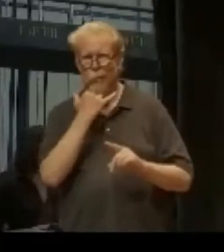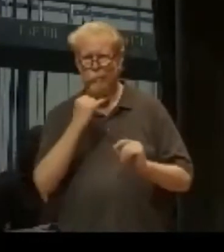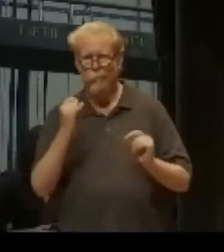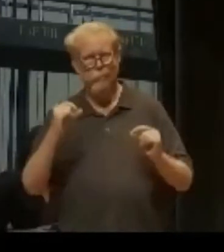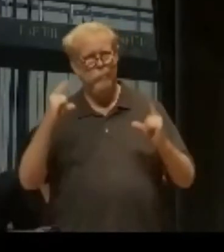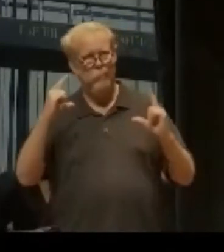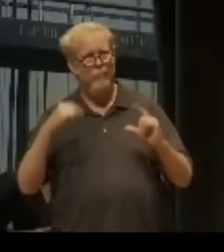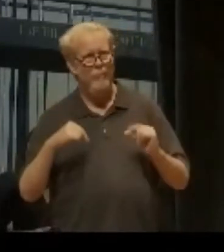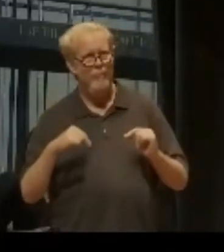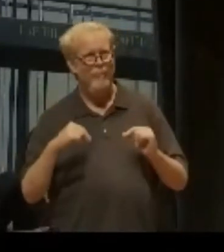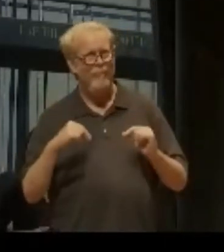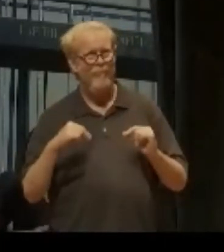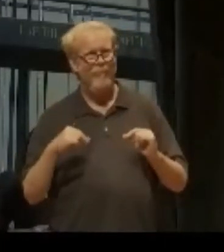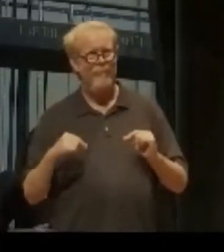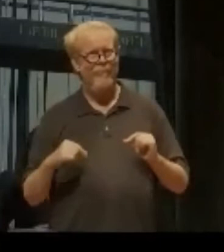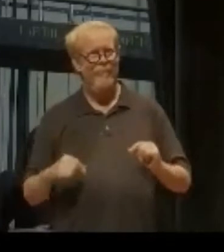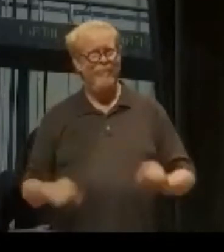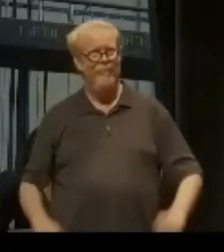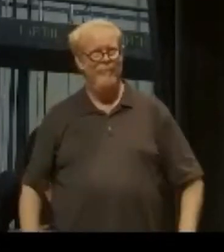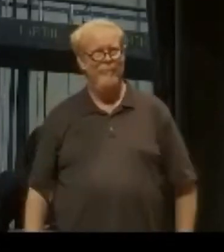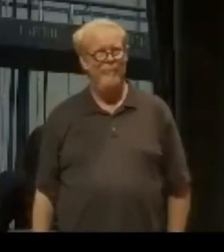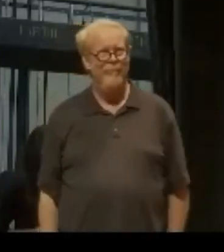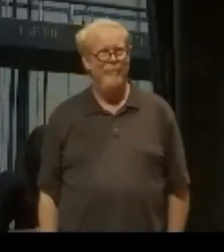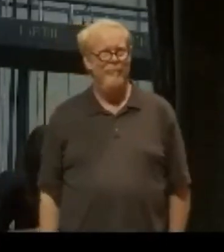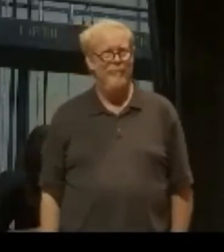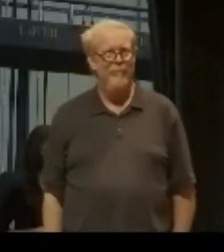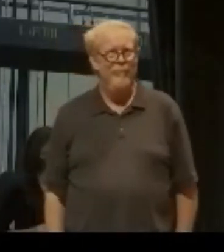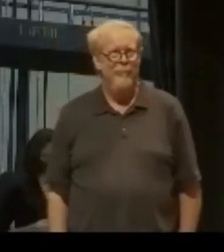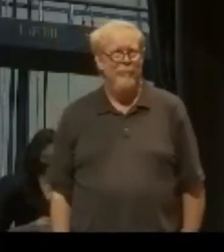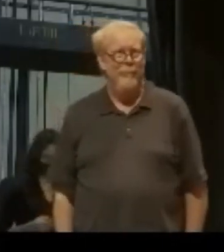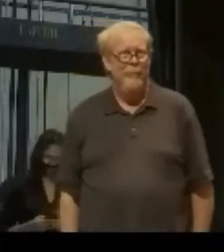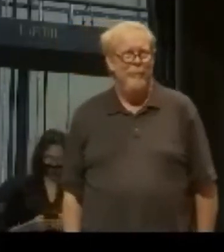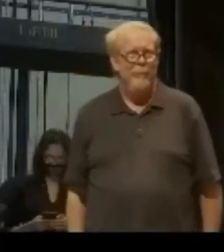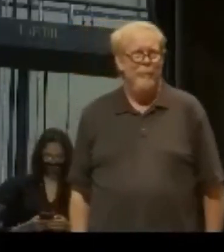Perdón, fui muy rápido con las láminas.